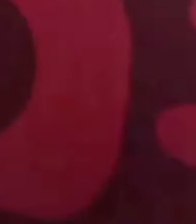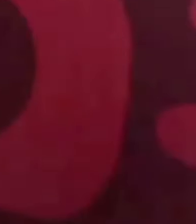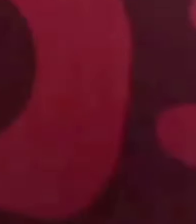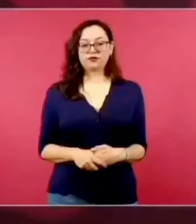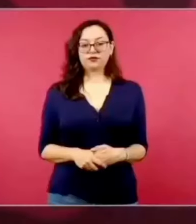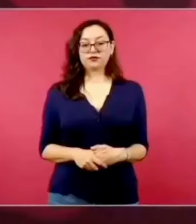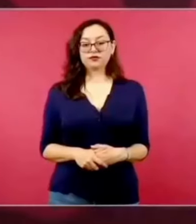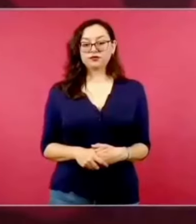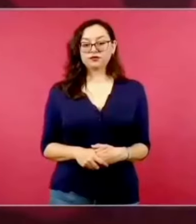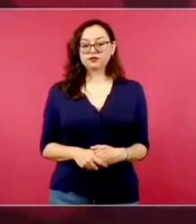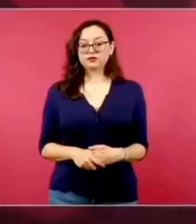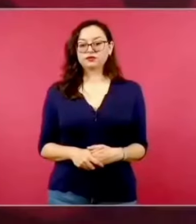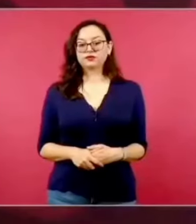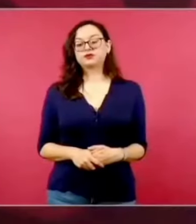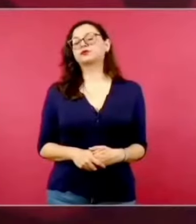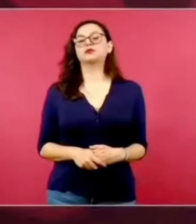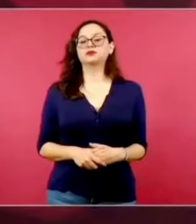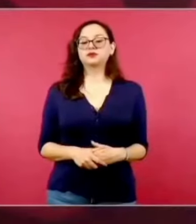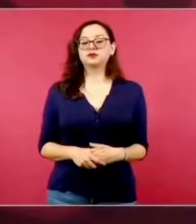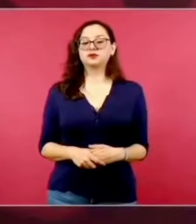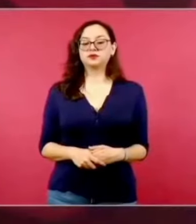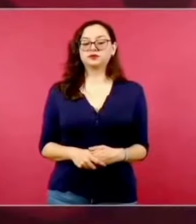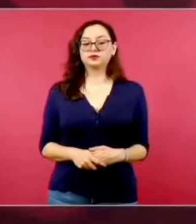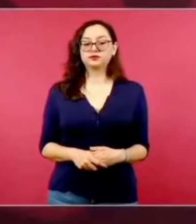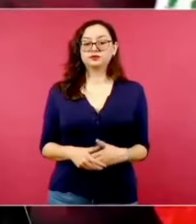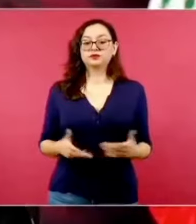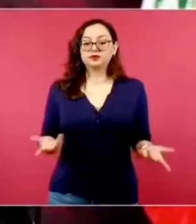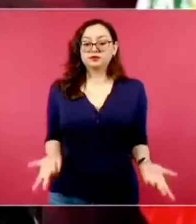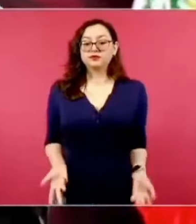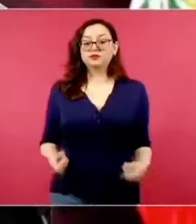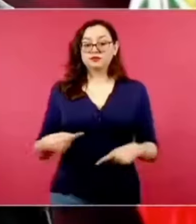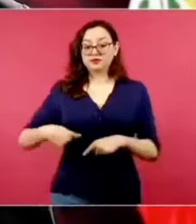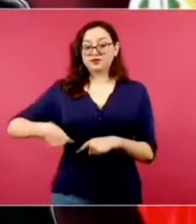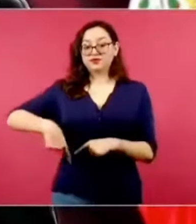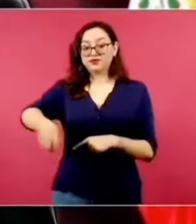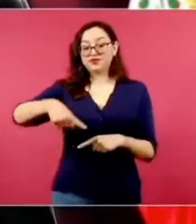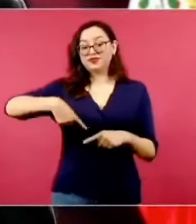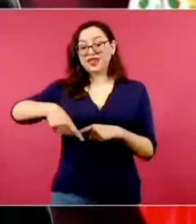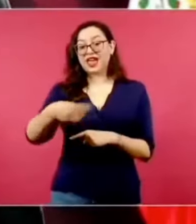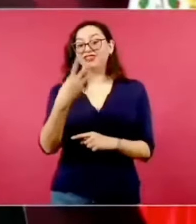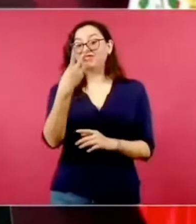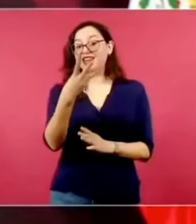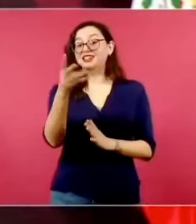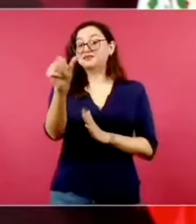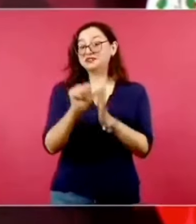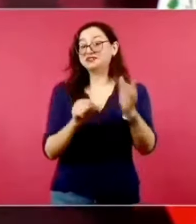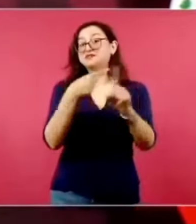debate vamos a estar aquí tres meses y medio